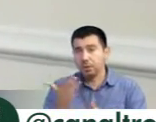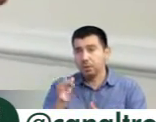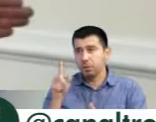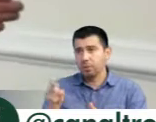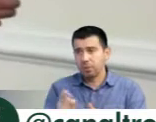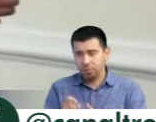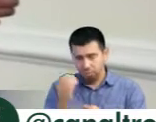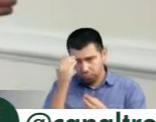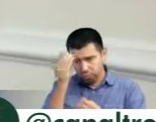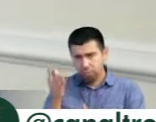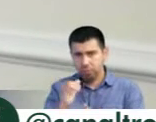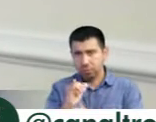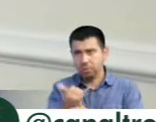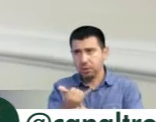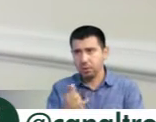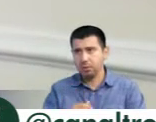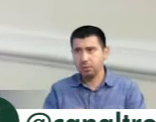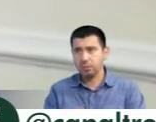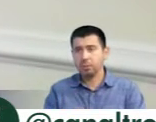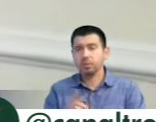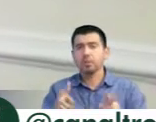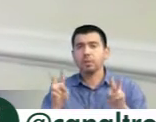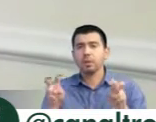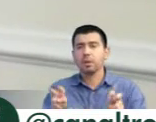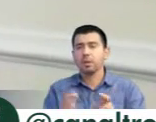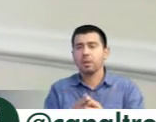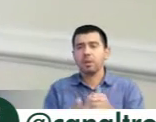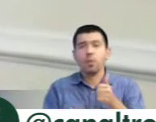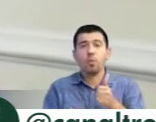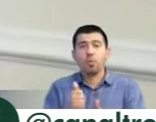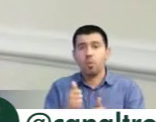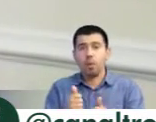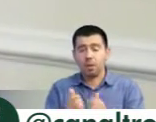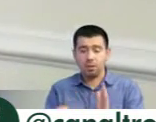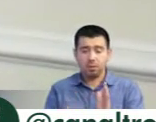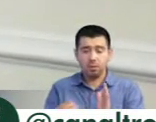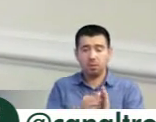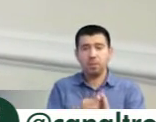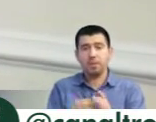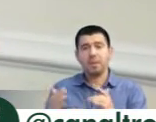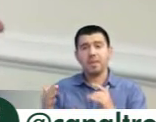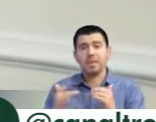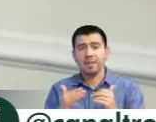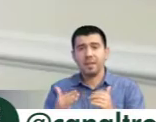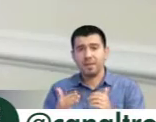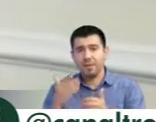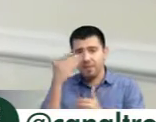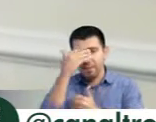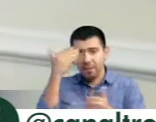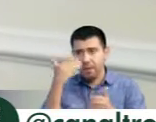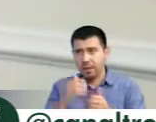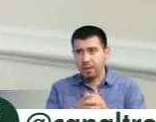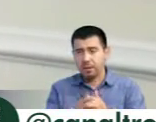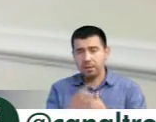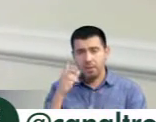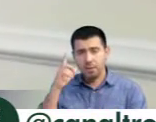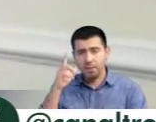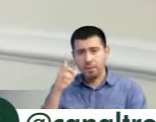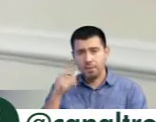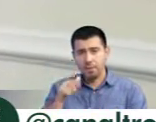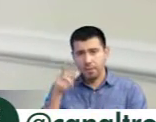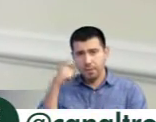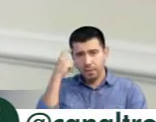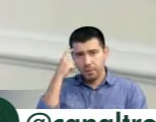acatadas, particularmente el tema de que la guerrilla y las FARC reivindiquen el pago a